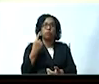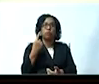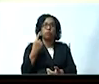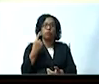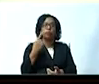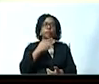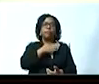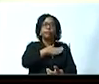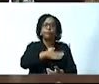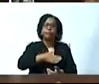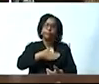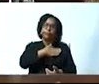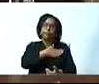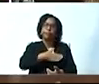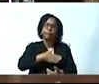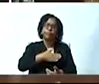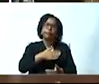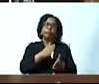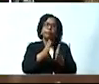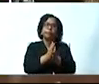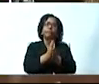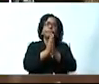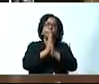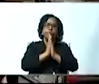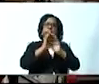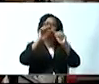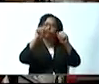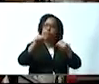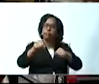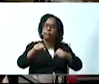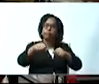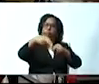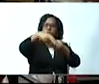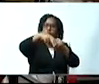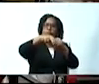Por favor, le pido que tomen asiento.